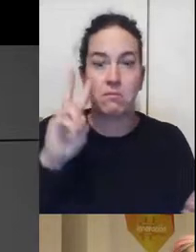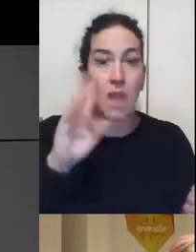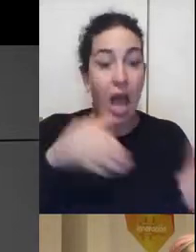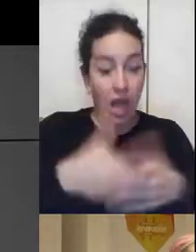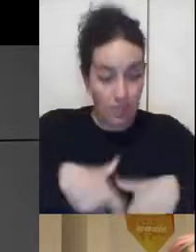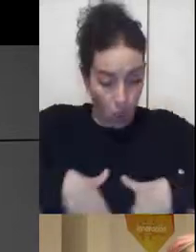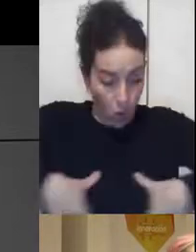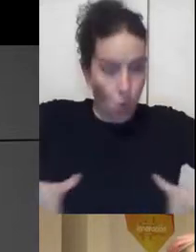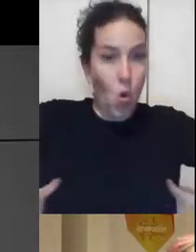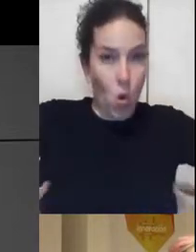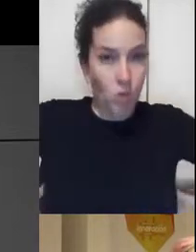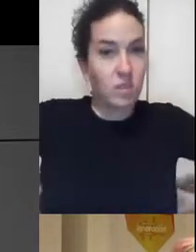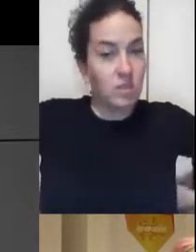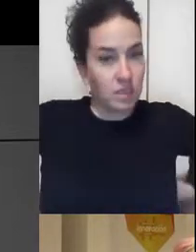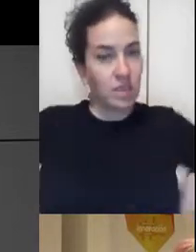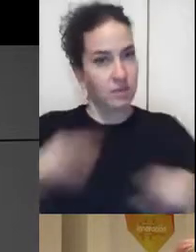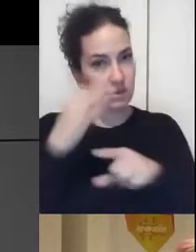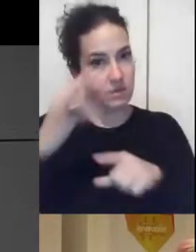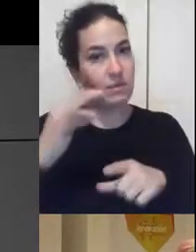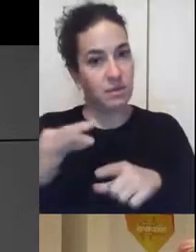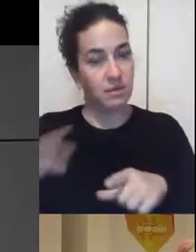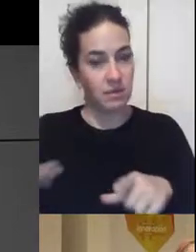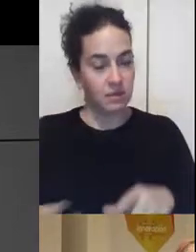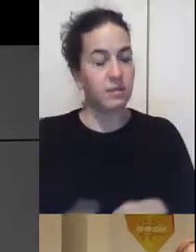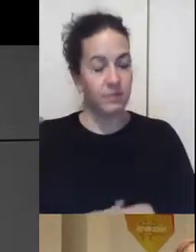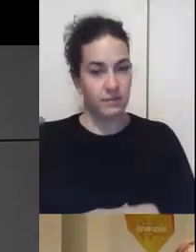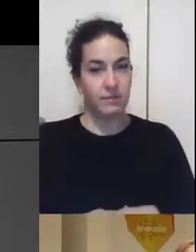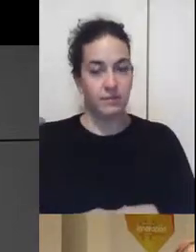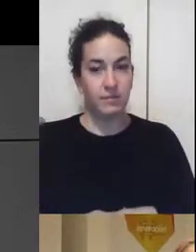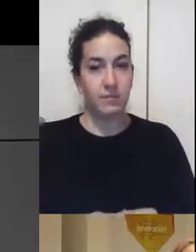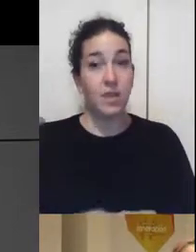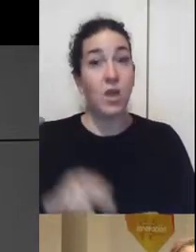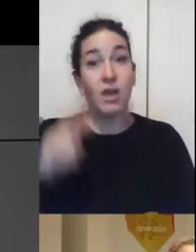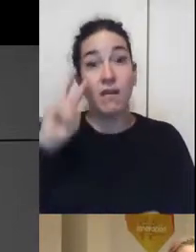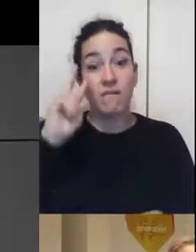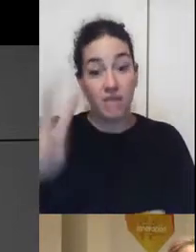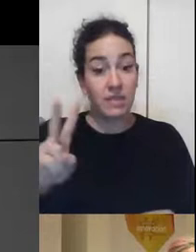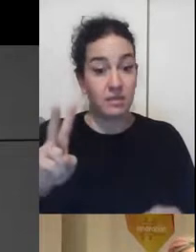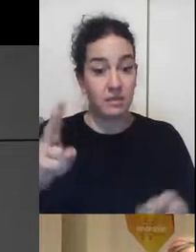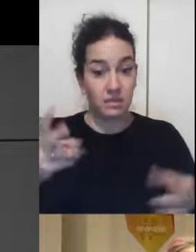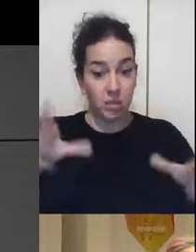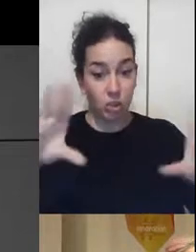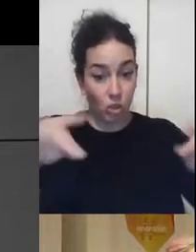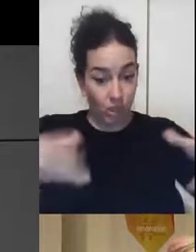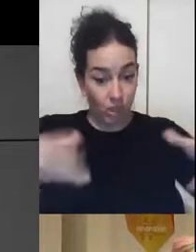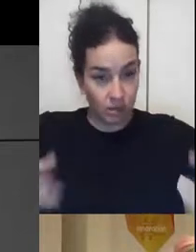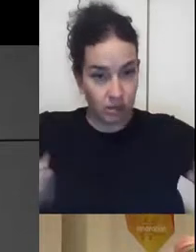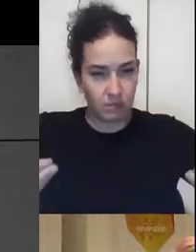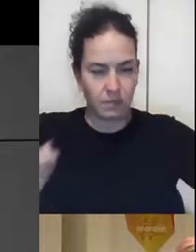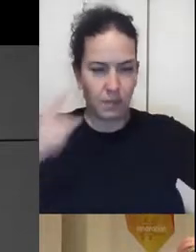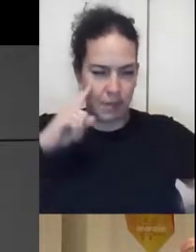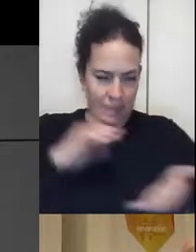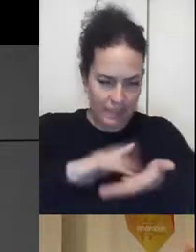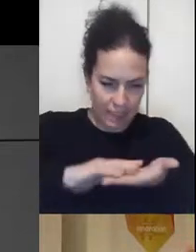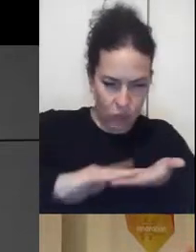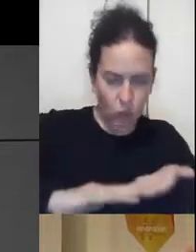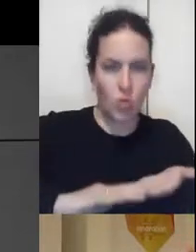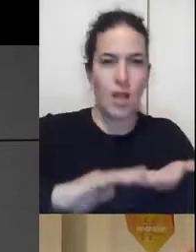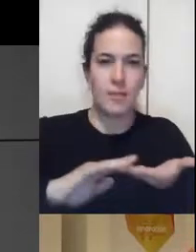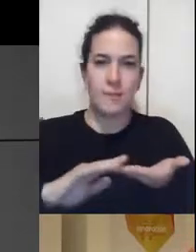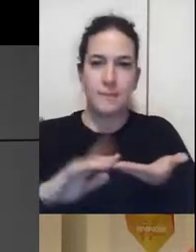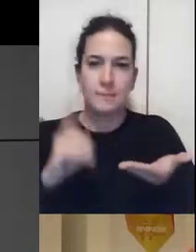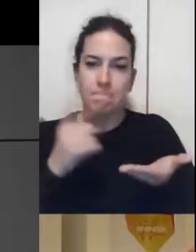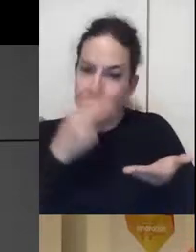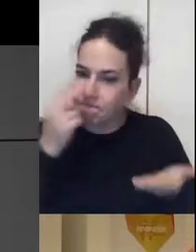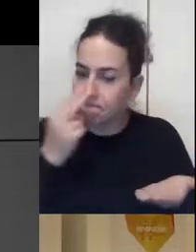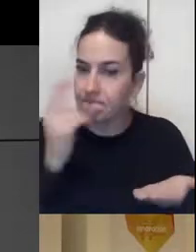con ellas. Cuando ves el material en plano, realmente, bueno, te dice la textura, te parece algo así